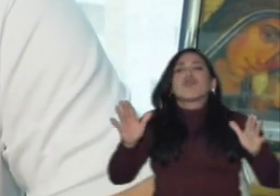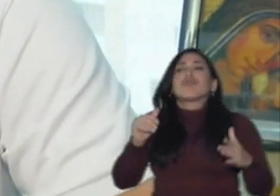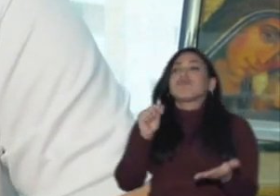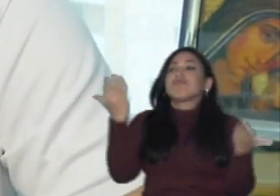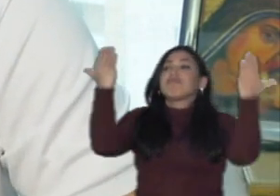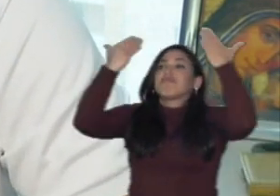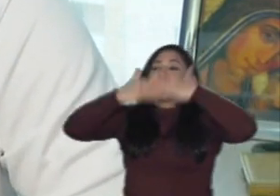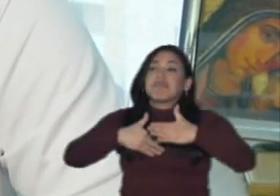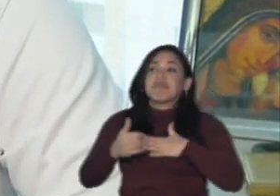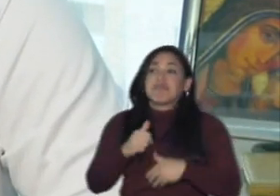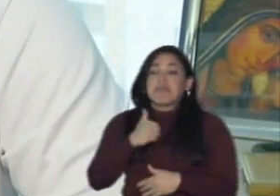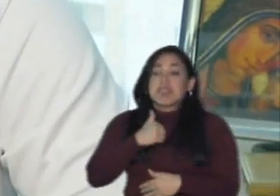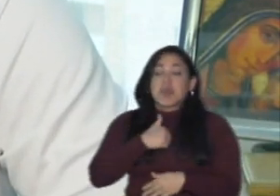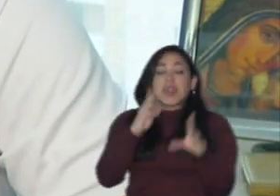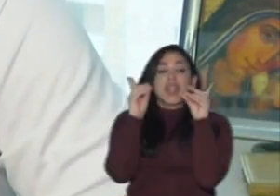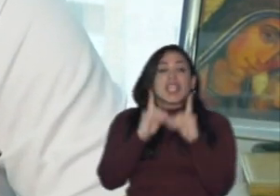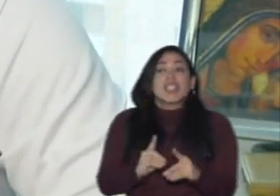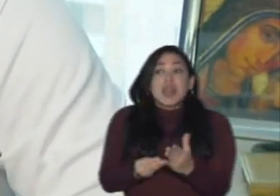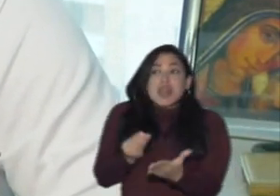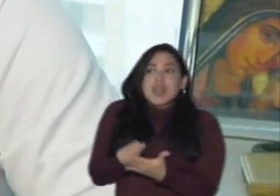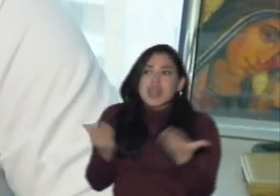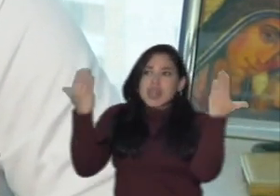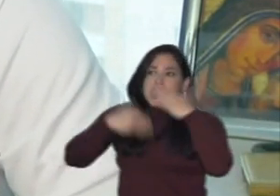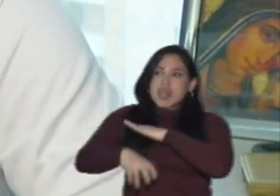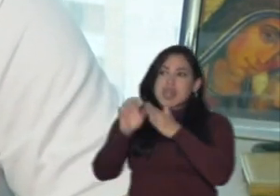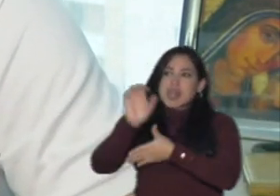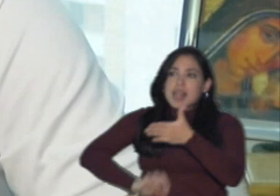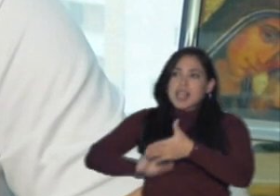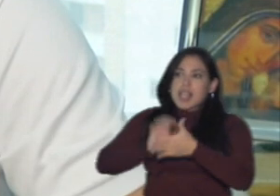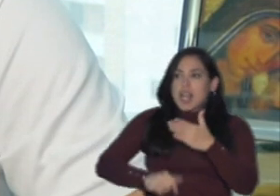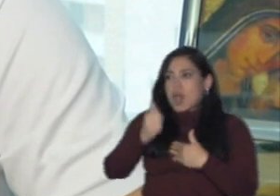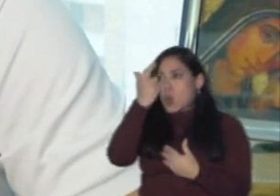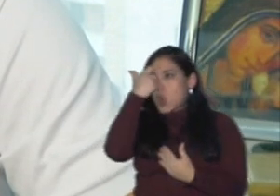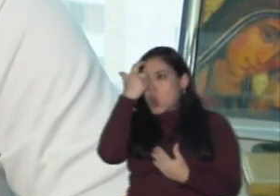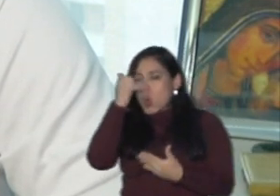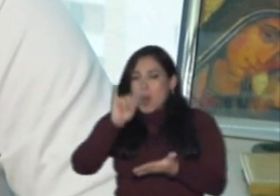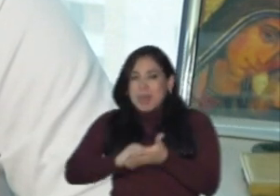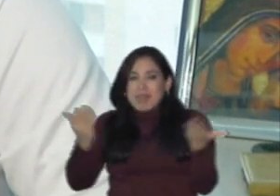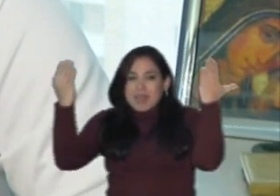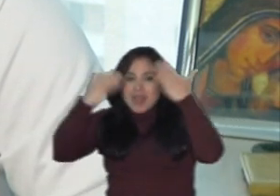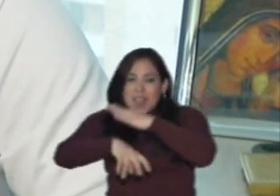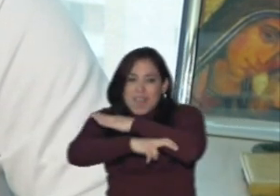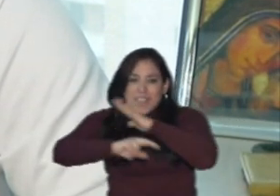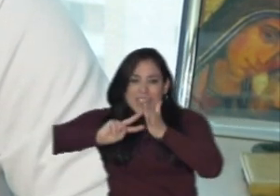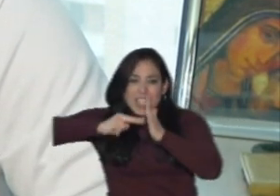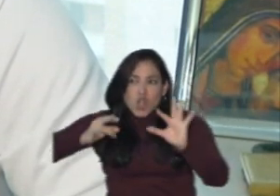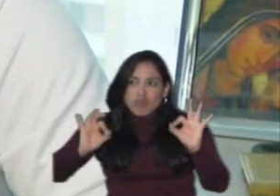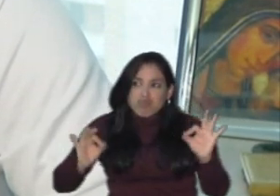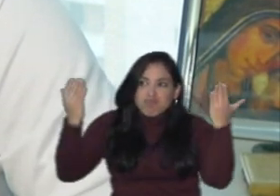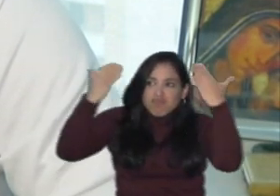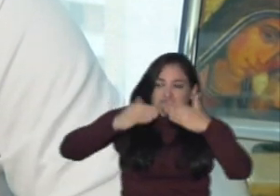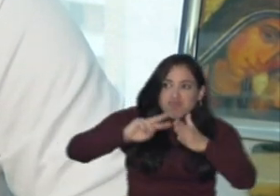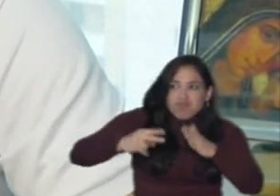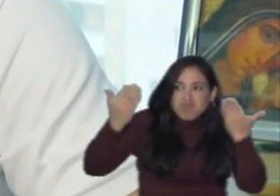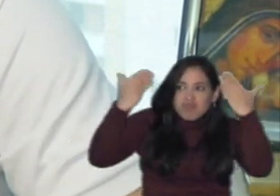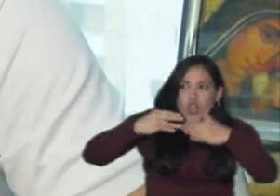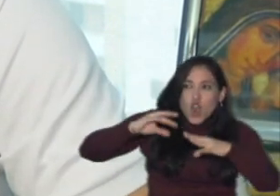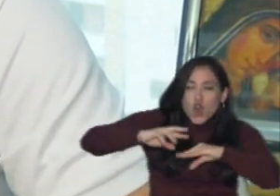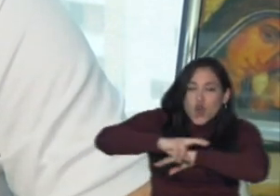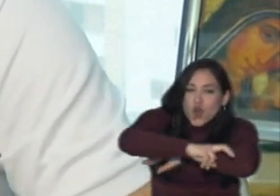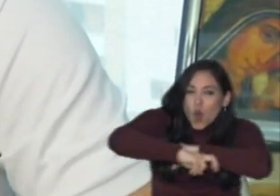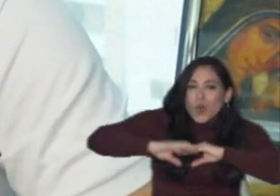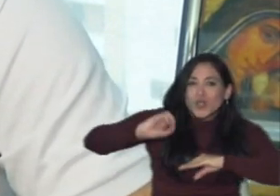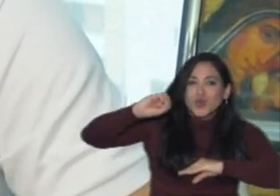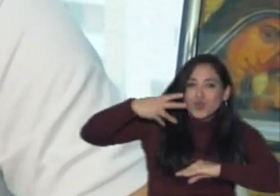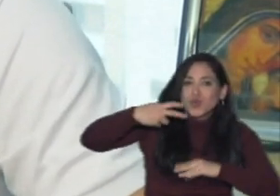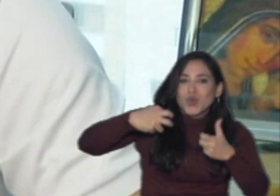voluntad propia no lo hacen y adoptan este tipo de conducta ilícita que es